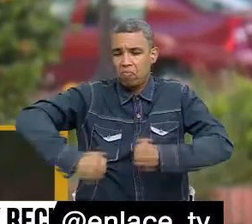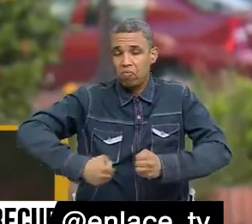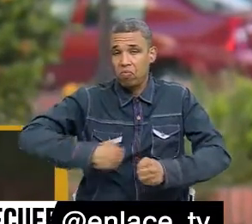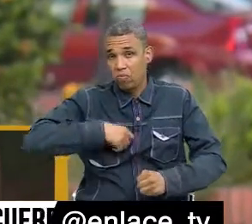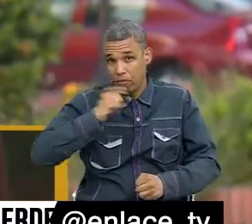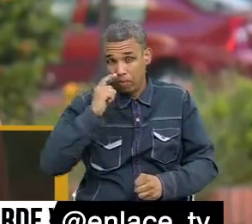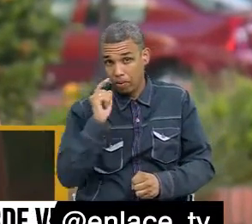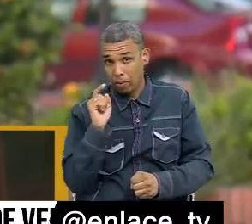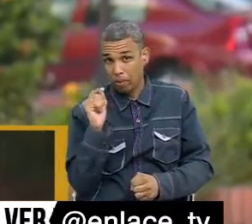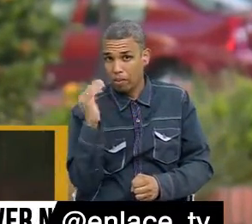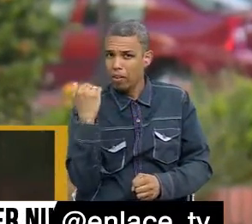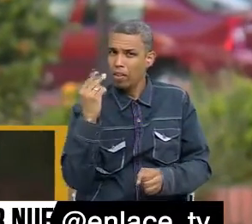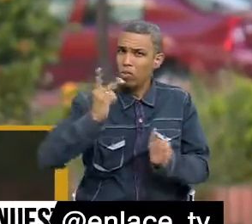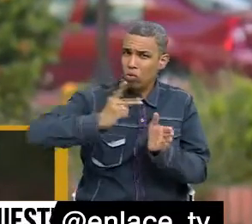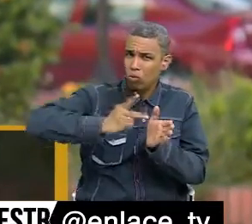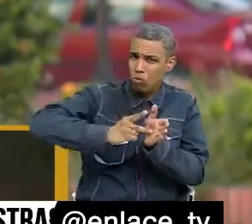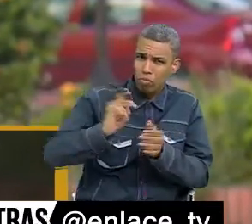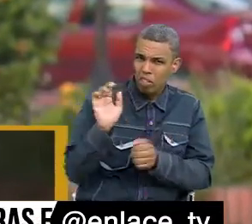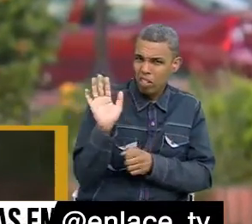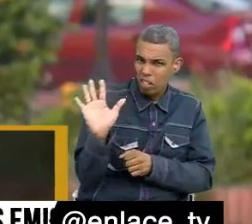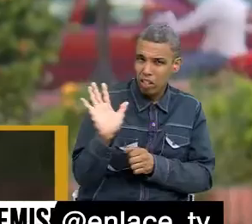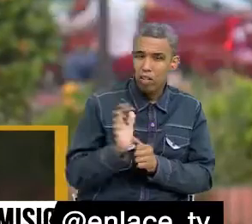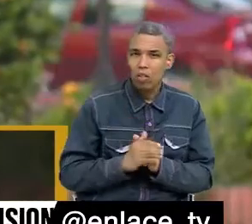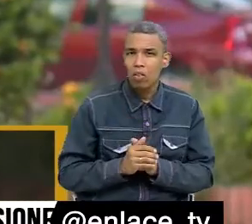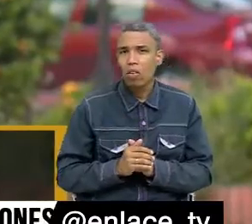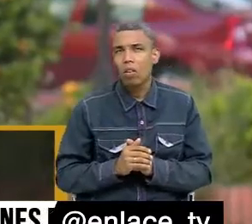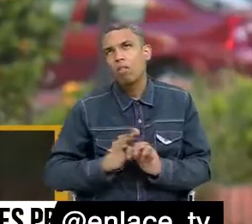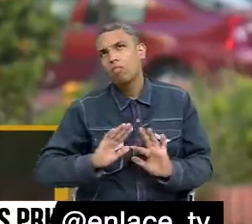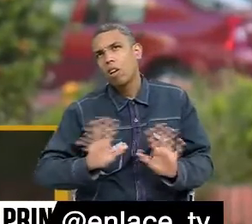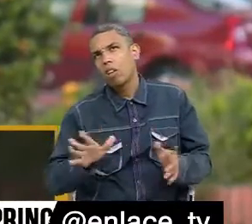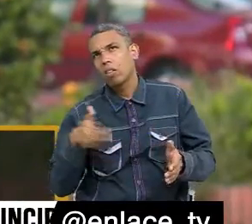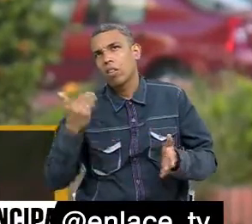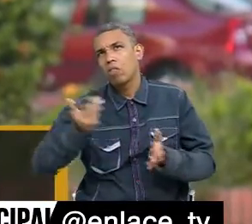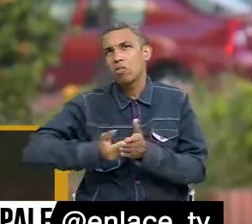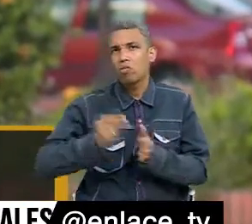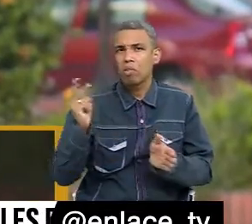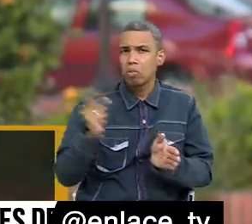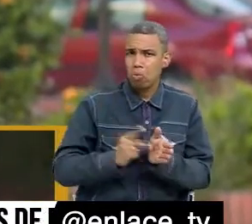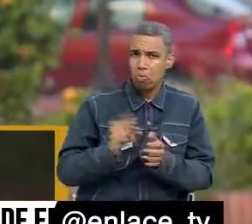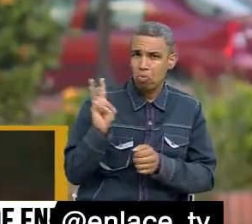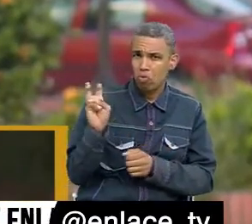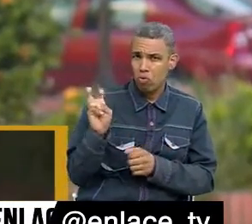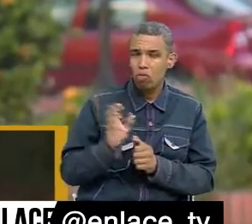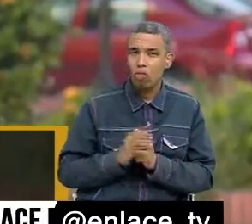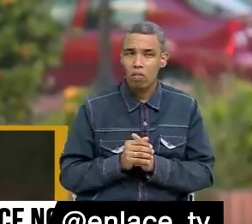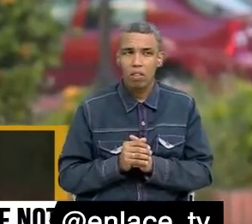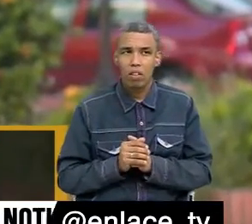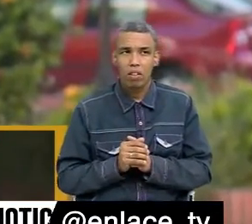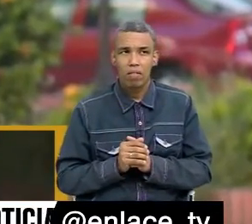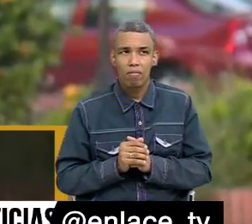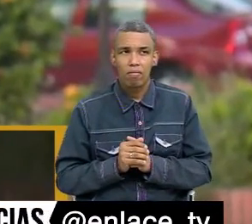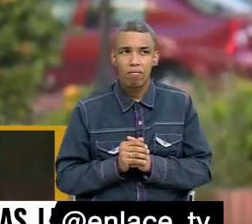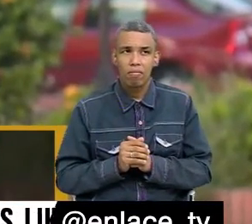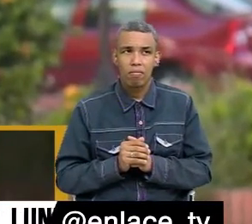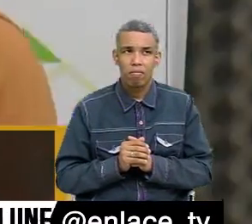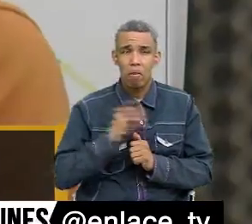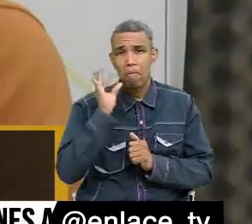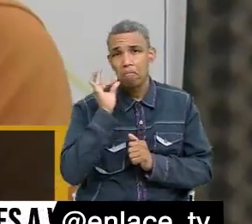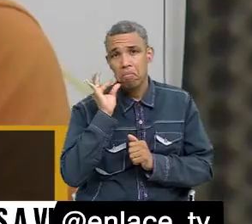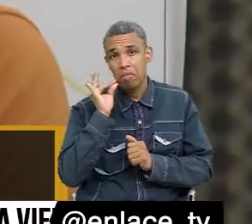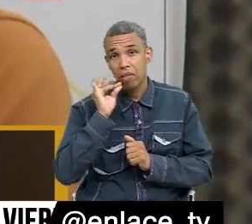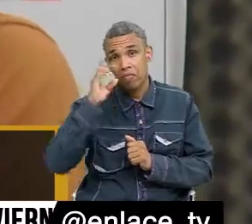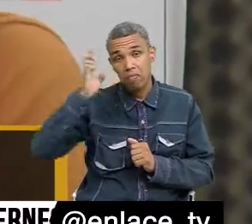C en 2005 y estuve hasta el 2008, pero en 2007 tuve la oportunidad de debutar como profesional en primera división.